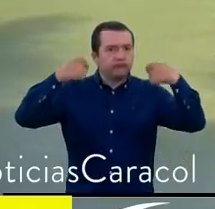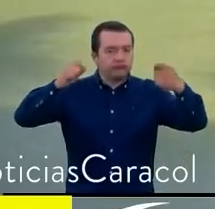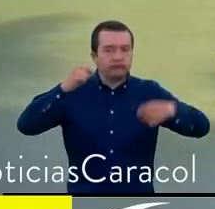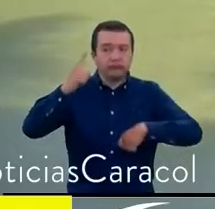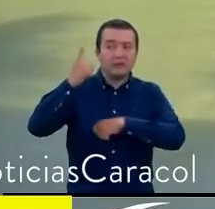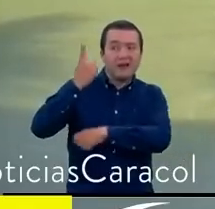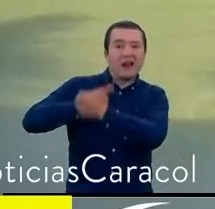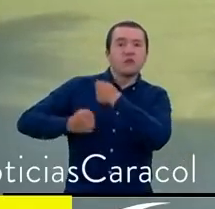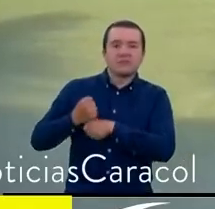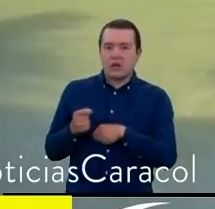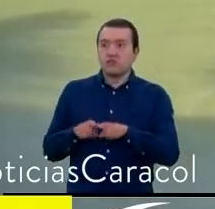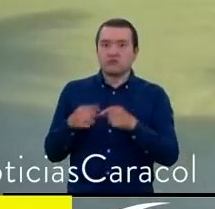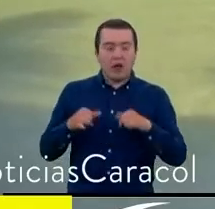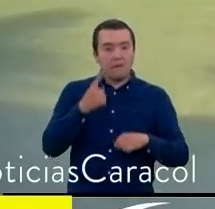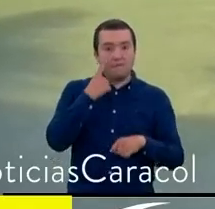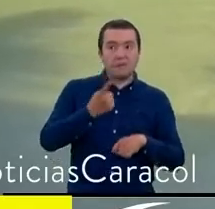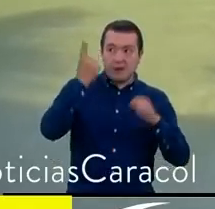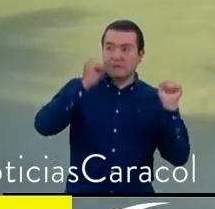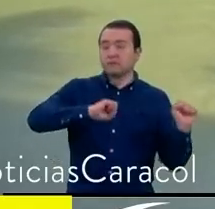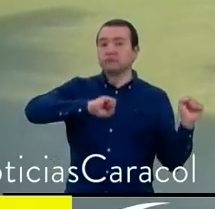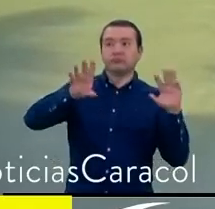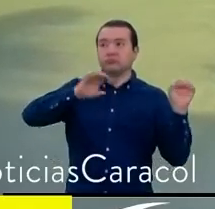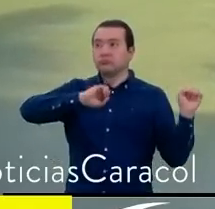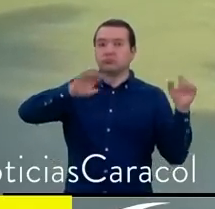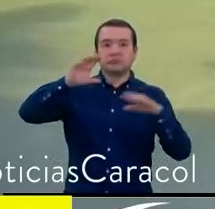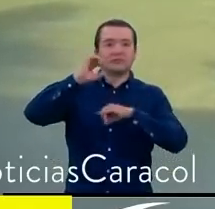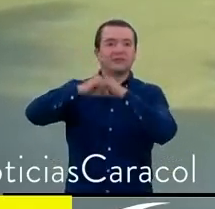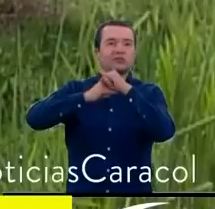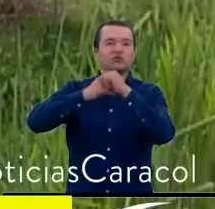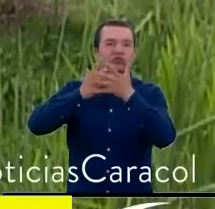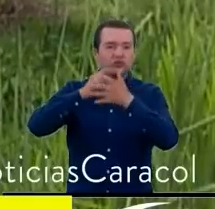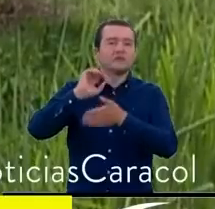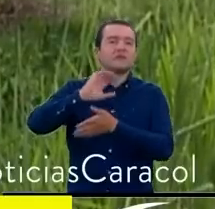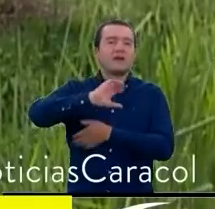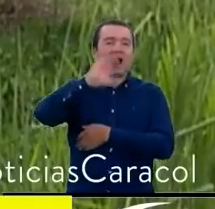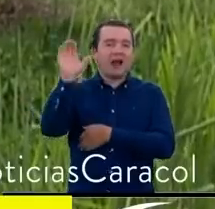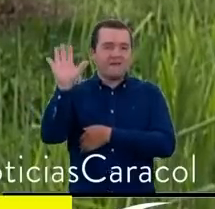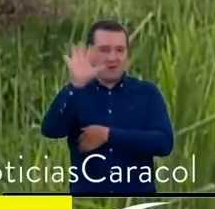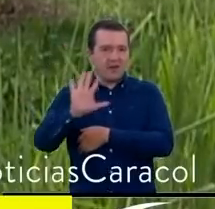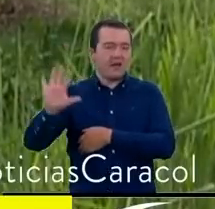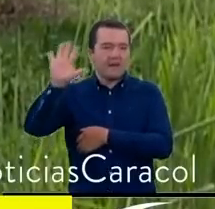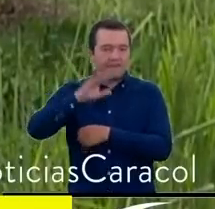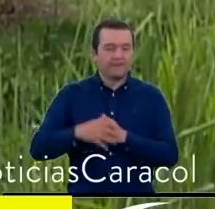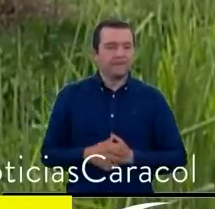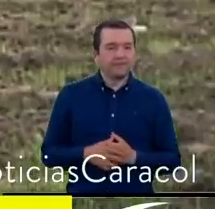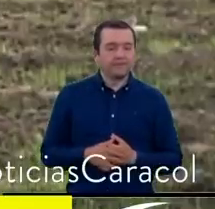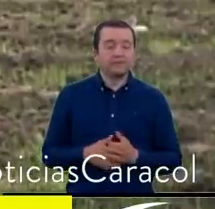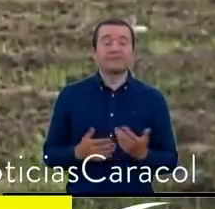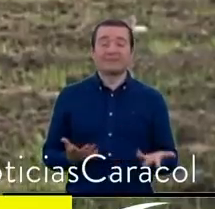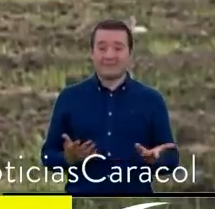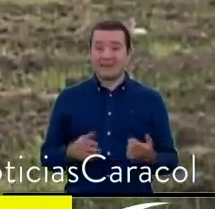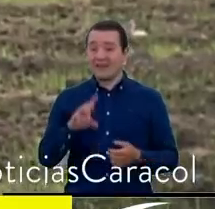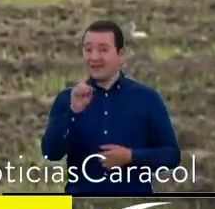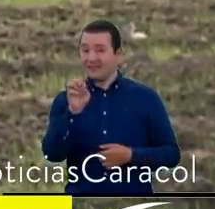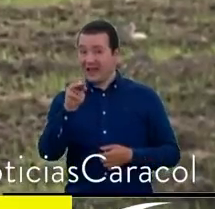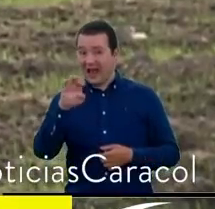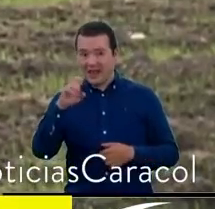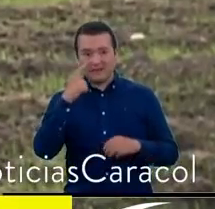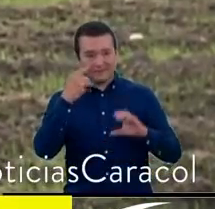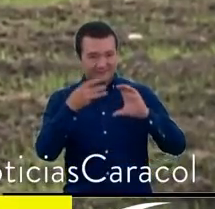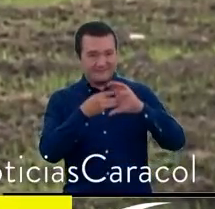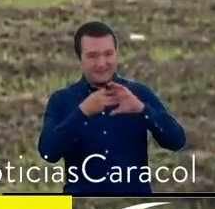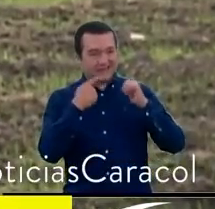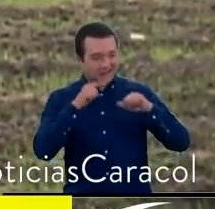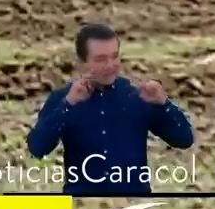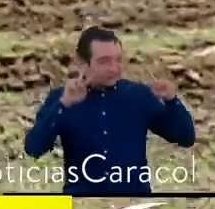las primeras exportaciones de arroz al Caribe colombiano. Pero para el DANE los cultivos comienzan a desaparecer. En el segundo